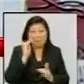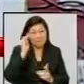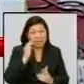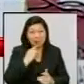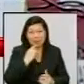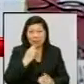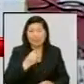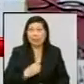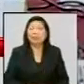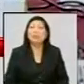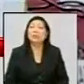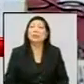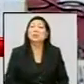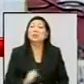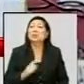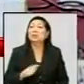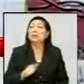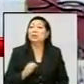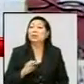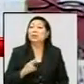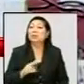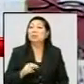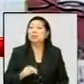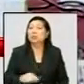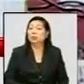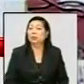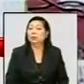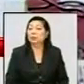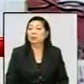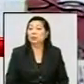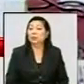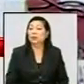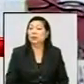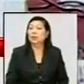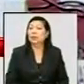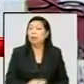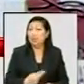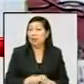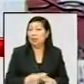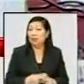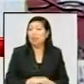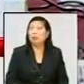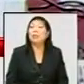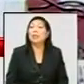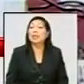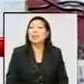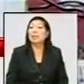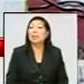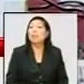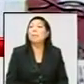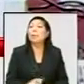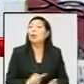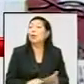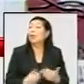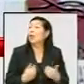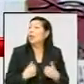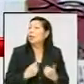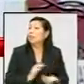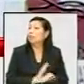nos autorizan Ranibizumab, que se llama también Lucentis, porque no